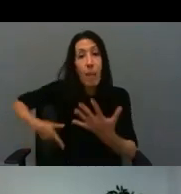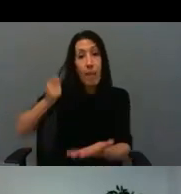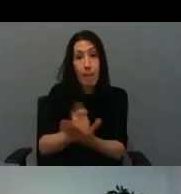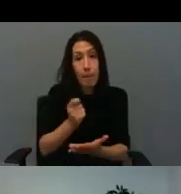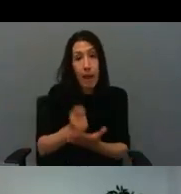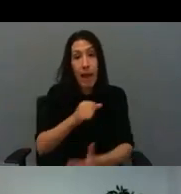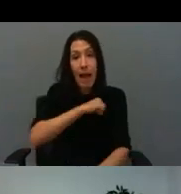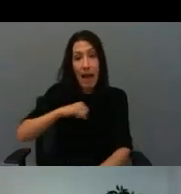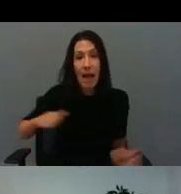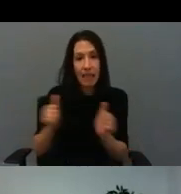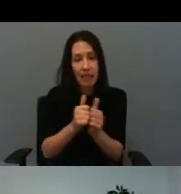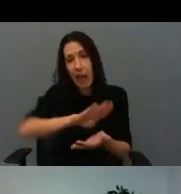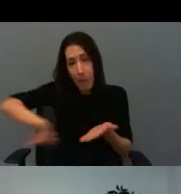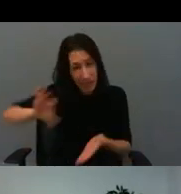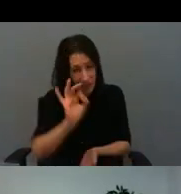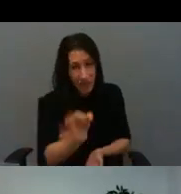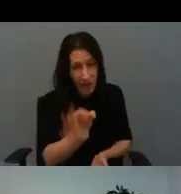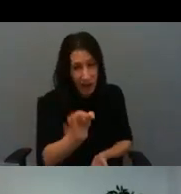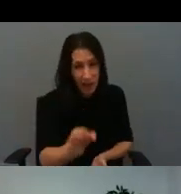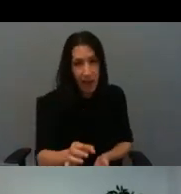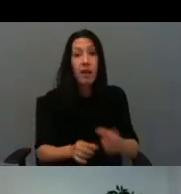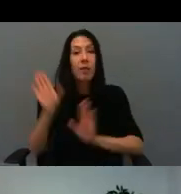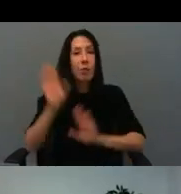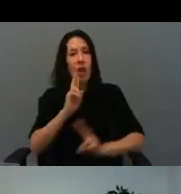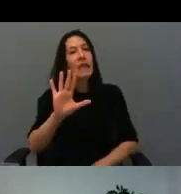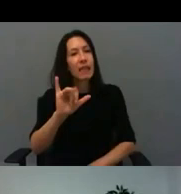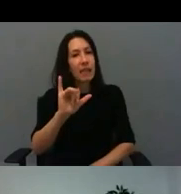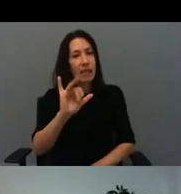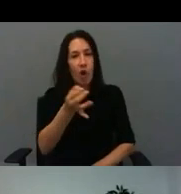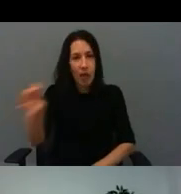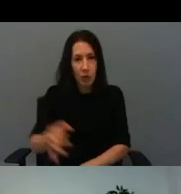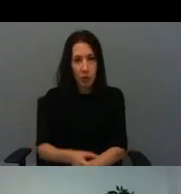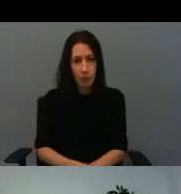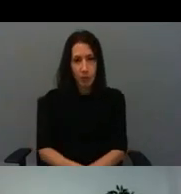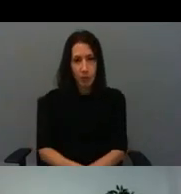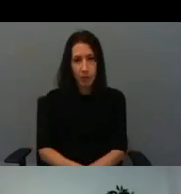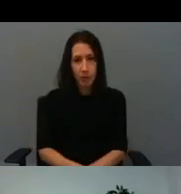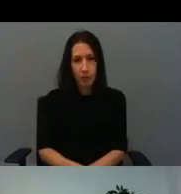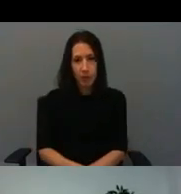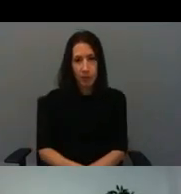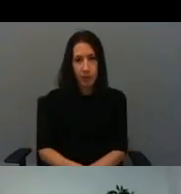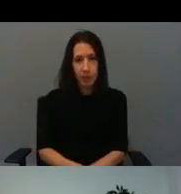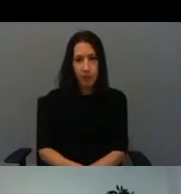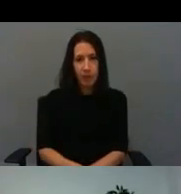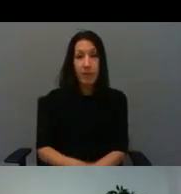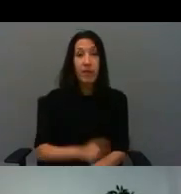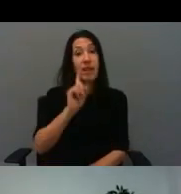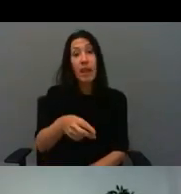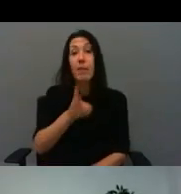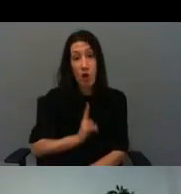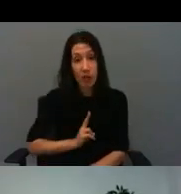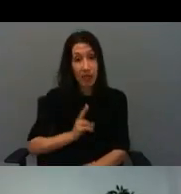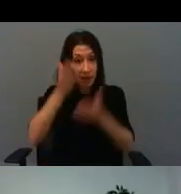aparte. ¿Verdad? Eso es, sí. Bueno, que nos conteste, sí. Específicamente